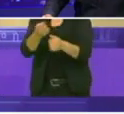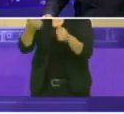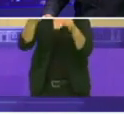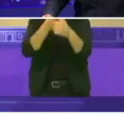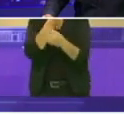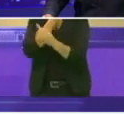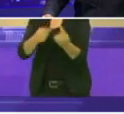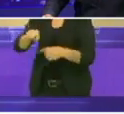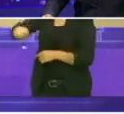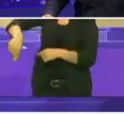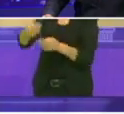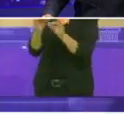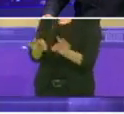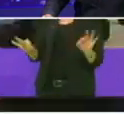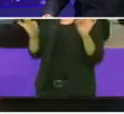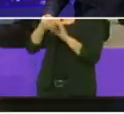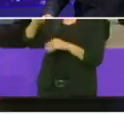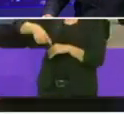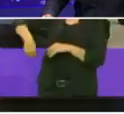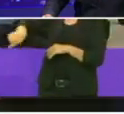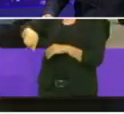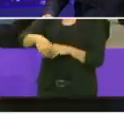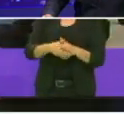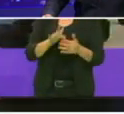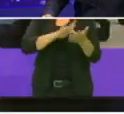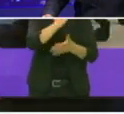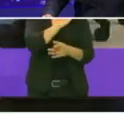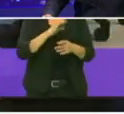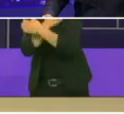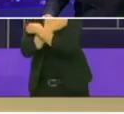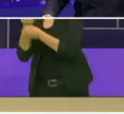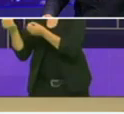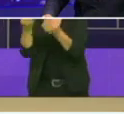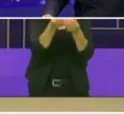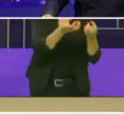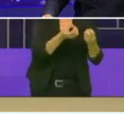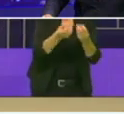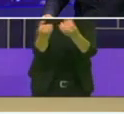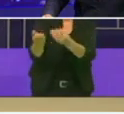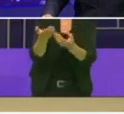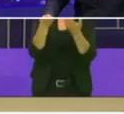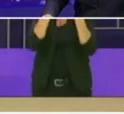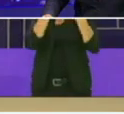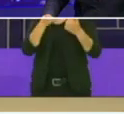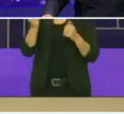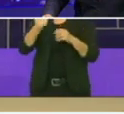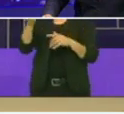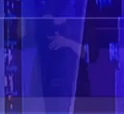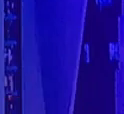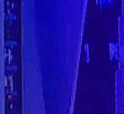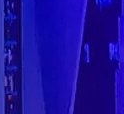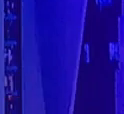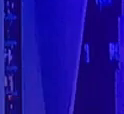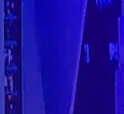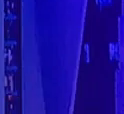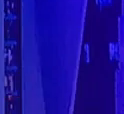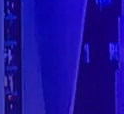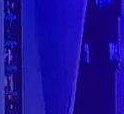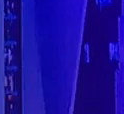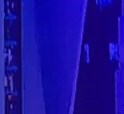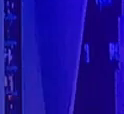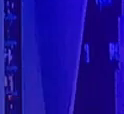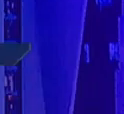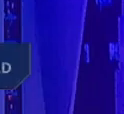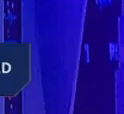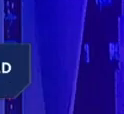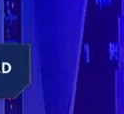debate va a haber un tercer debate el 12 de mayo Así que esperemos que ahora sí logremos permear entre las fuerzas políticas para buscar